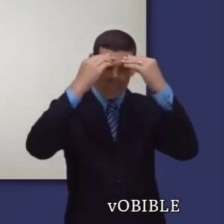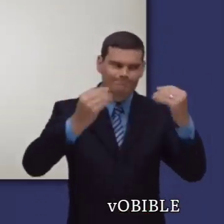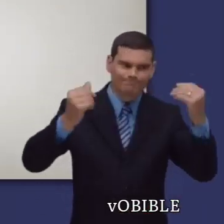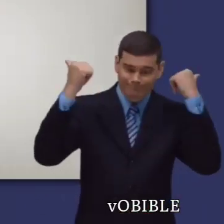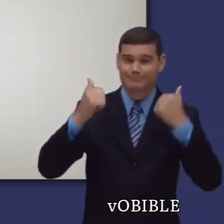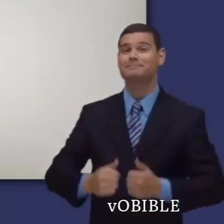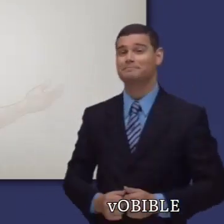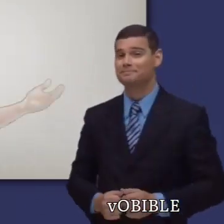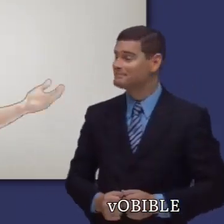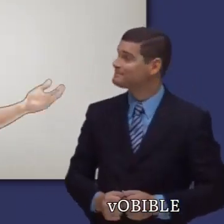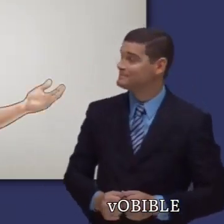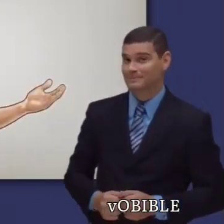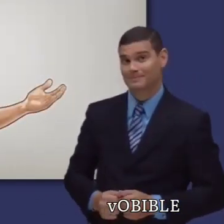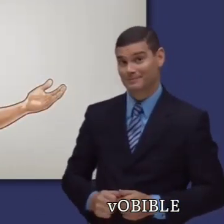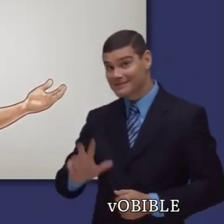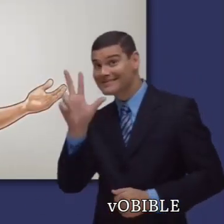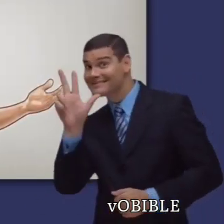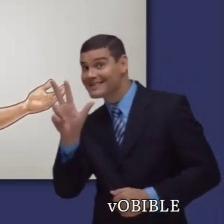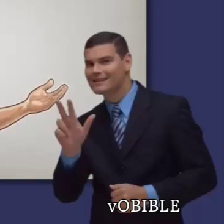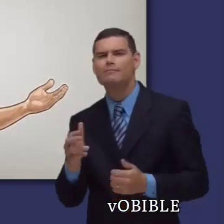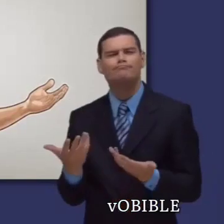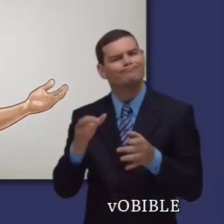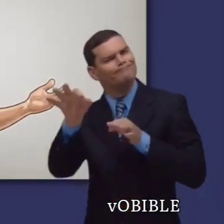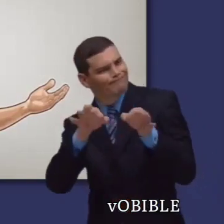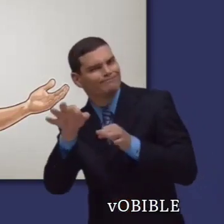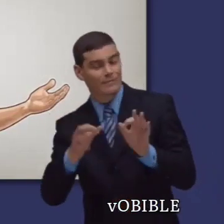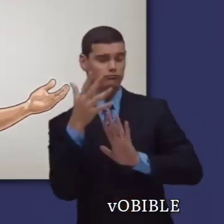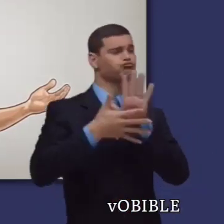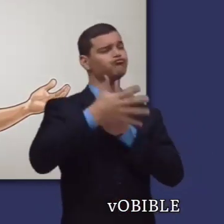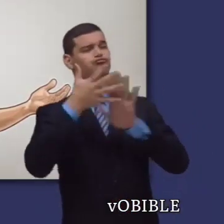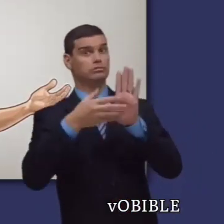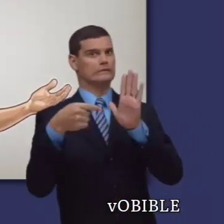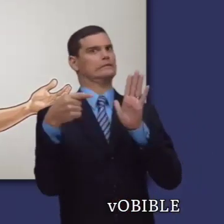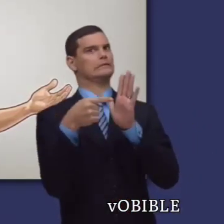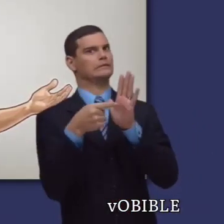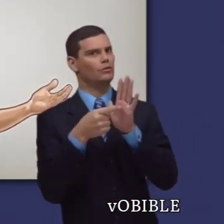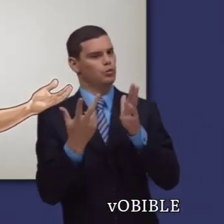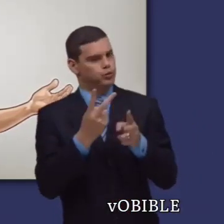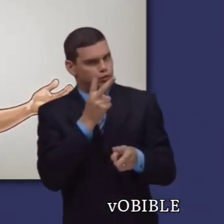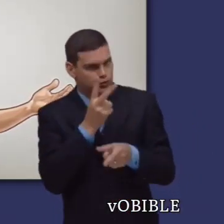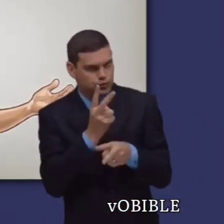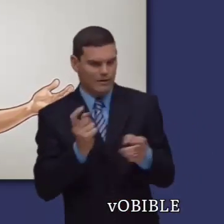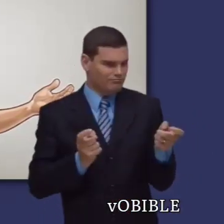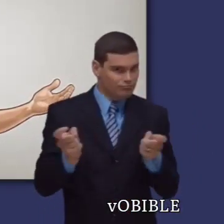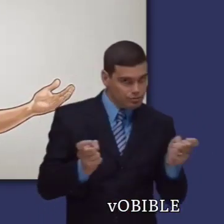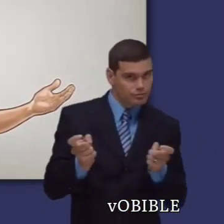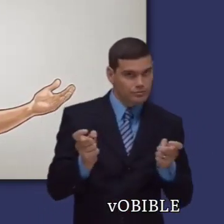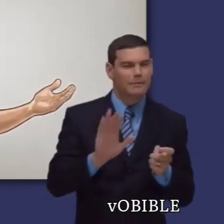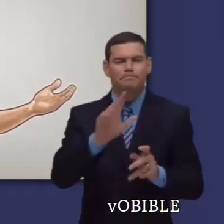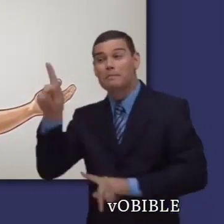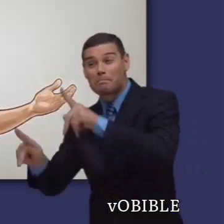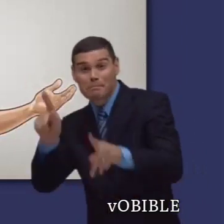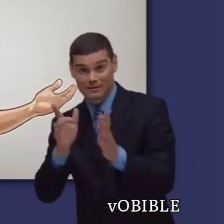En el capítulo 3, Santiago usa muchas comparaciones para mostrar que es muy importante que controlemos la lengua. Esto